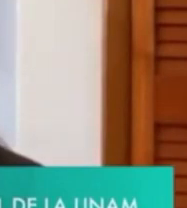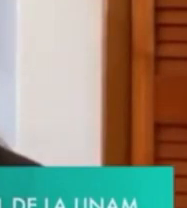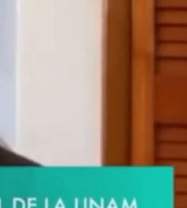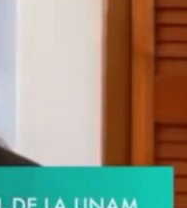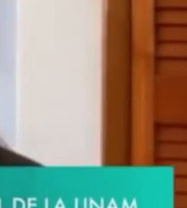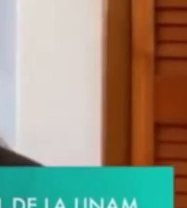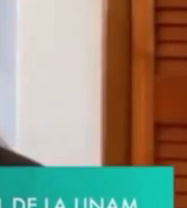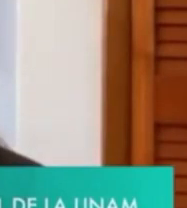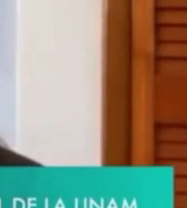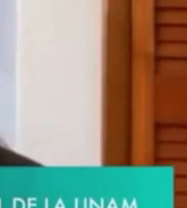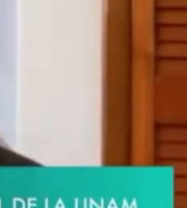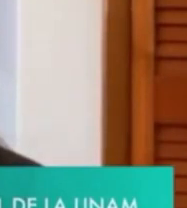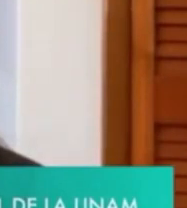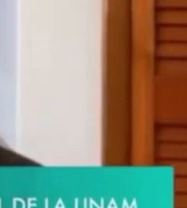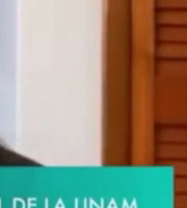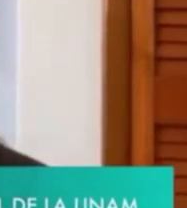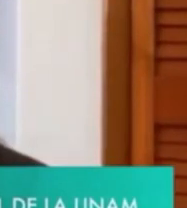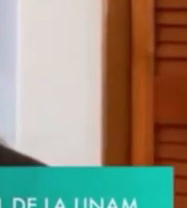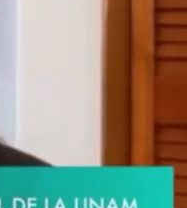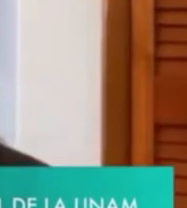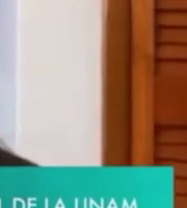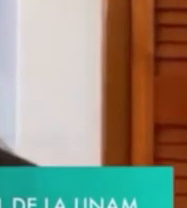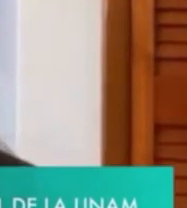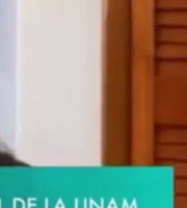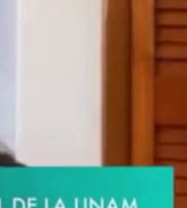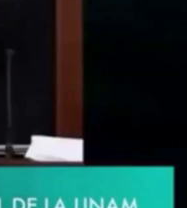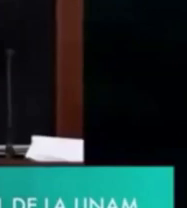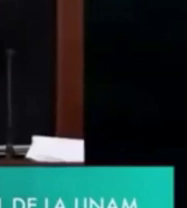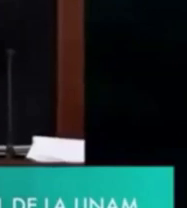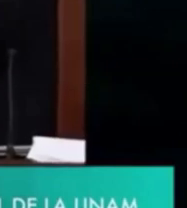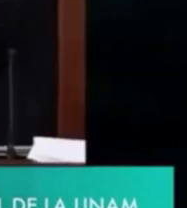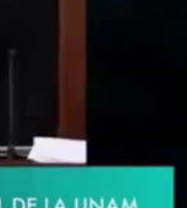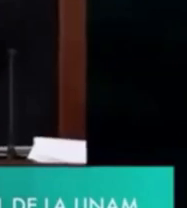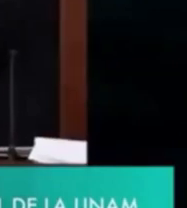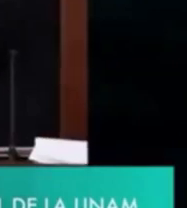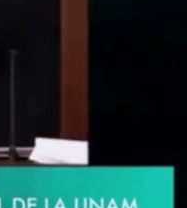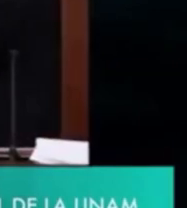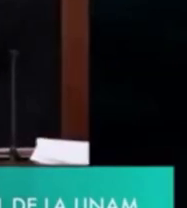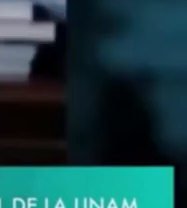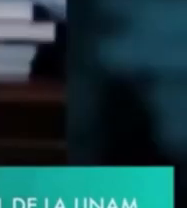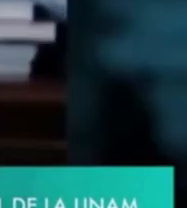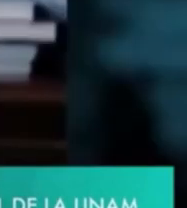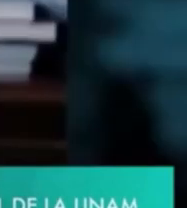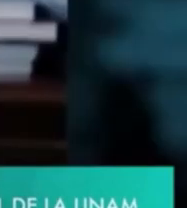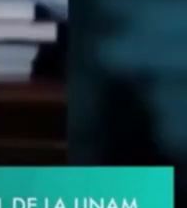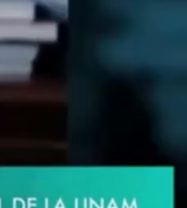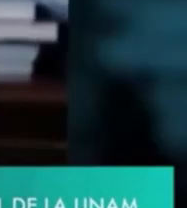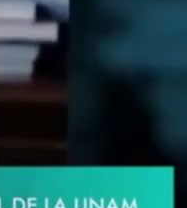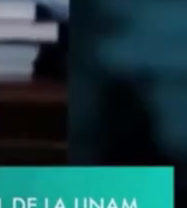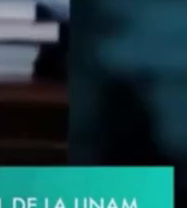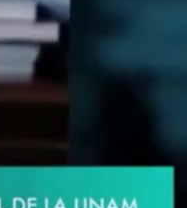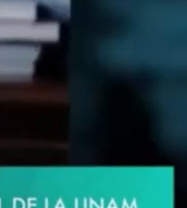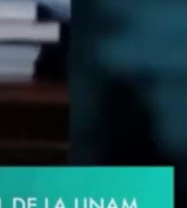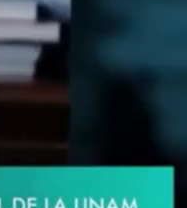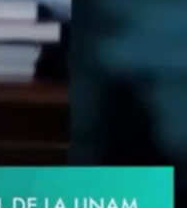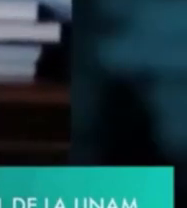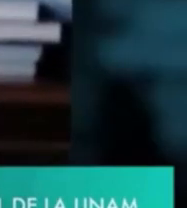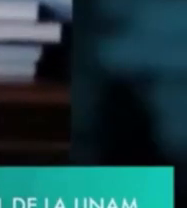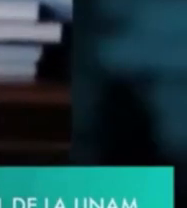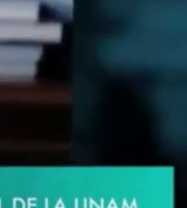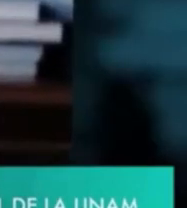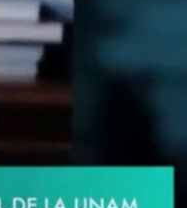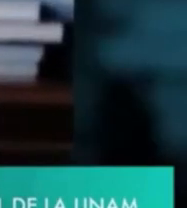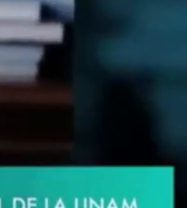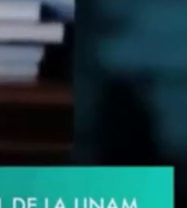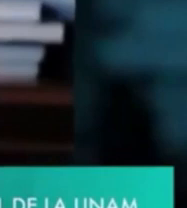correctamente emitido hace 35 años. Otro aspecto muy importante es que la tesis es un requisito de procedibilidad, llamémosle,